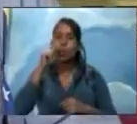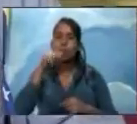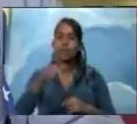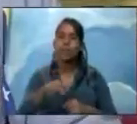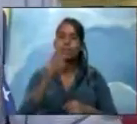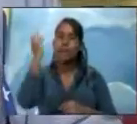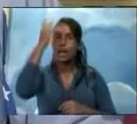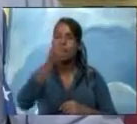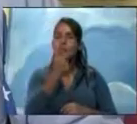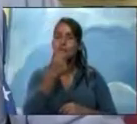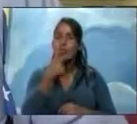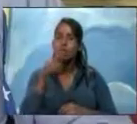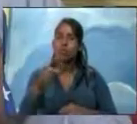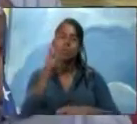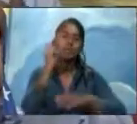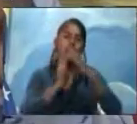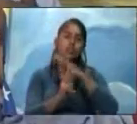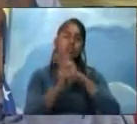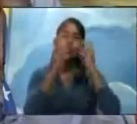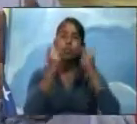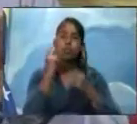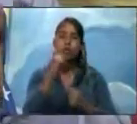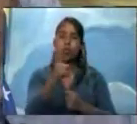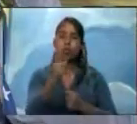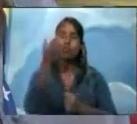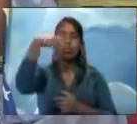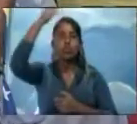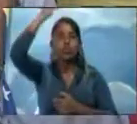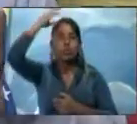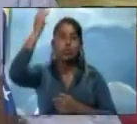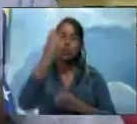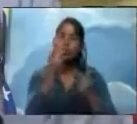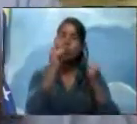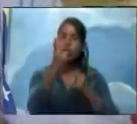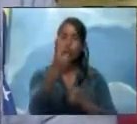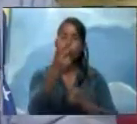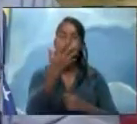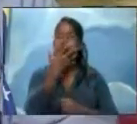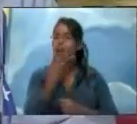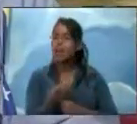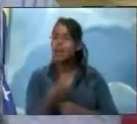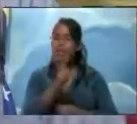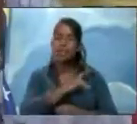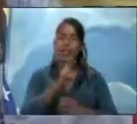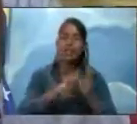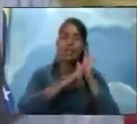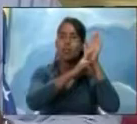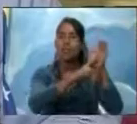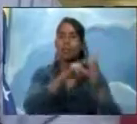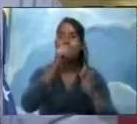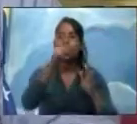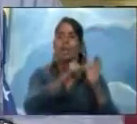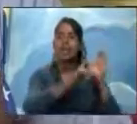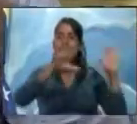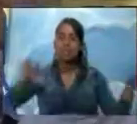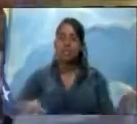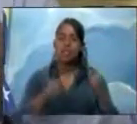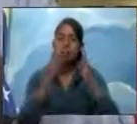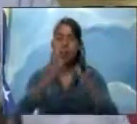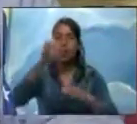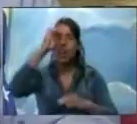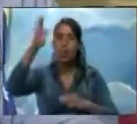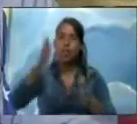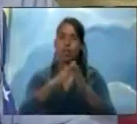esta hermosa visión. Número uno, trono. Número dos, un anciano que representa el Salvador, a Dios,